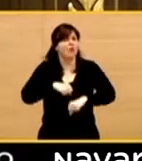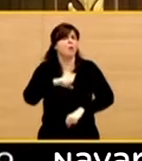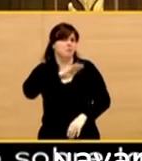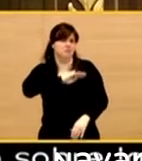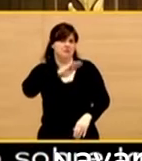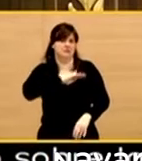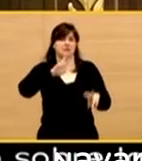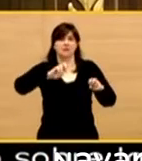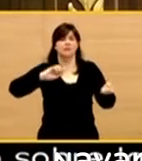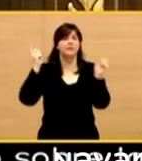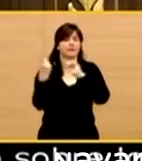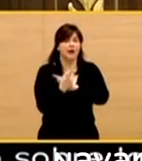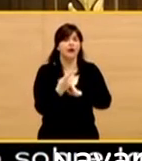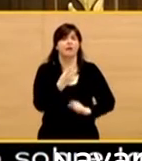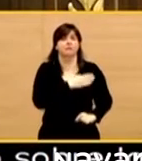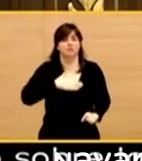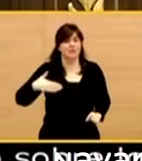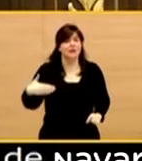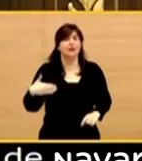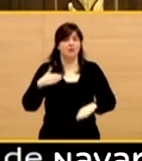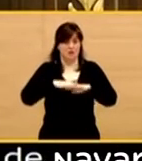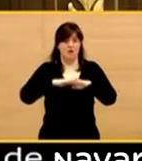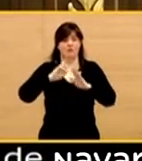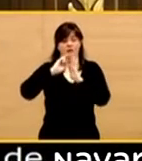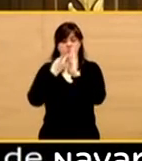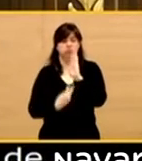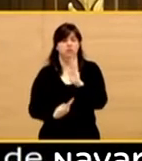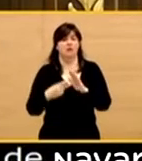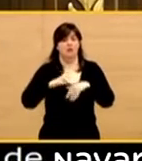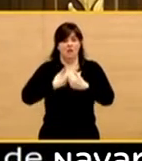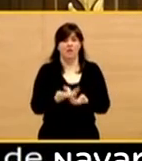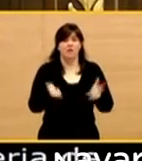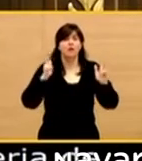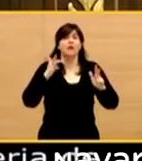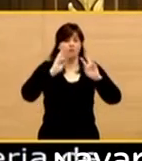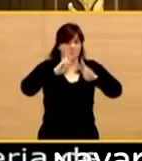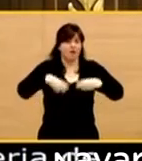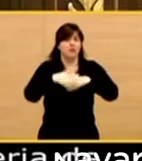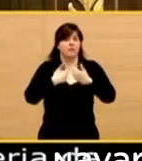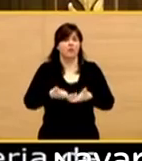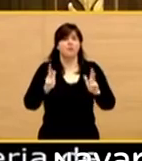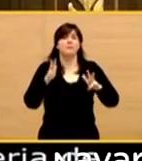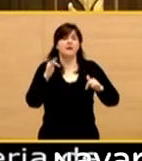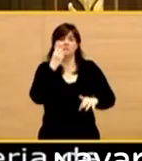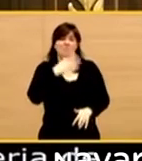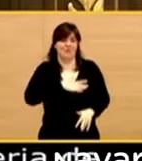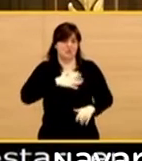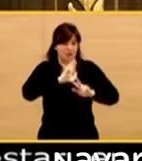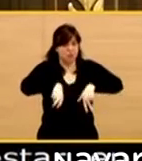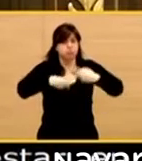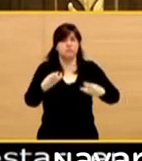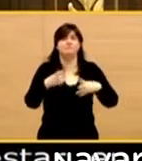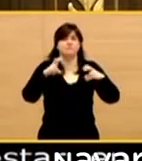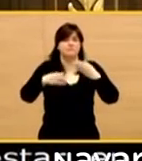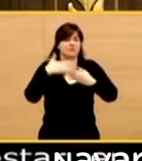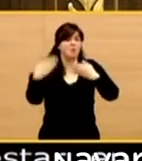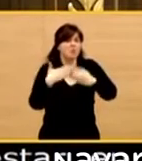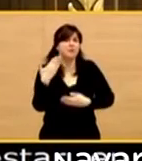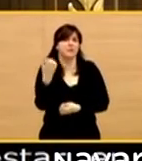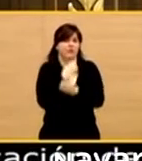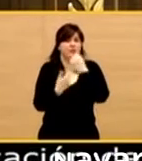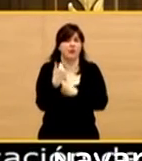regeneración democrática, en materia de reconstrucción del estado del bienestar, en materia de reactivación y modernización de la economía, en materia de creación